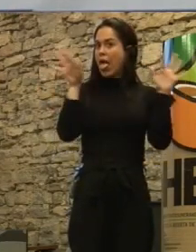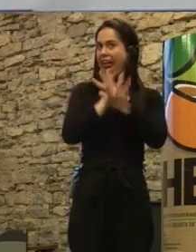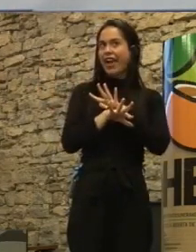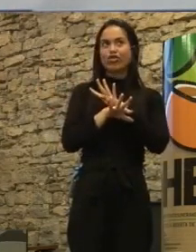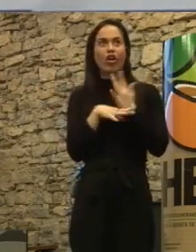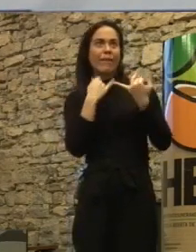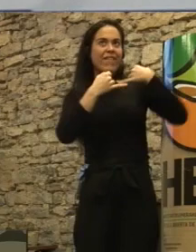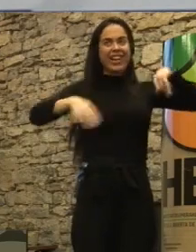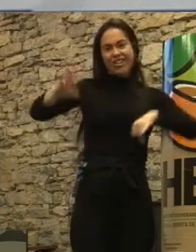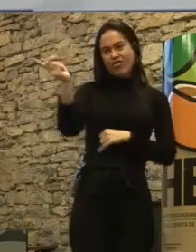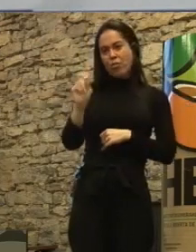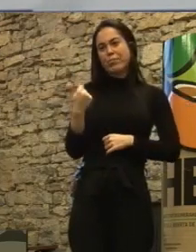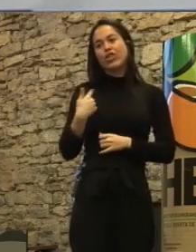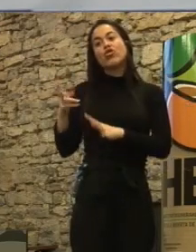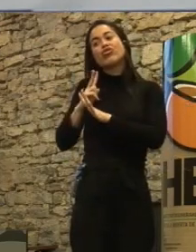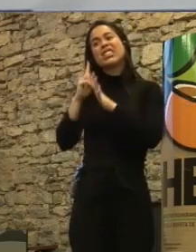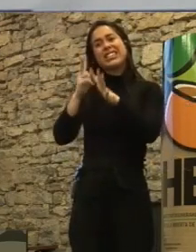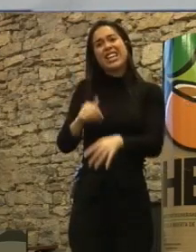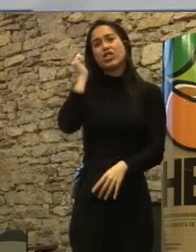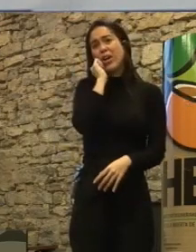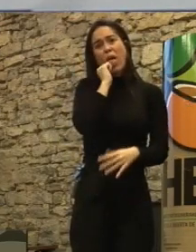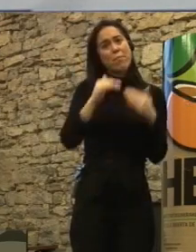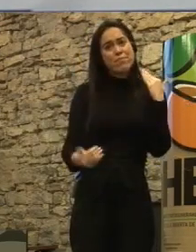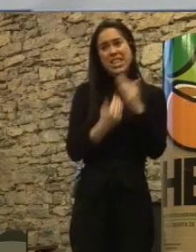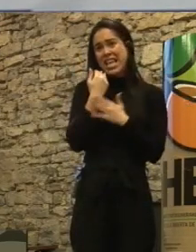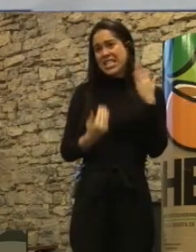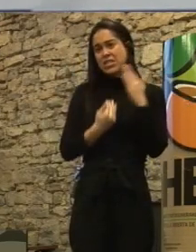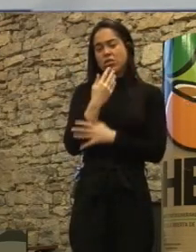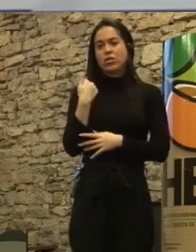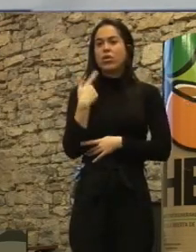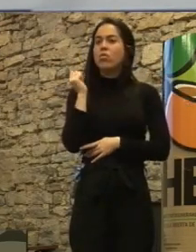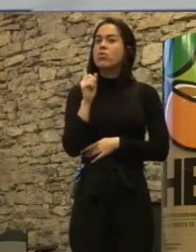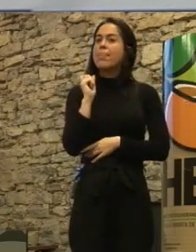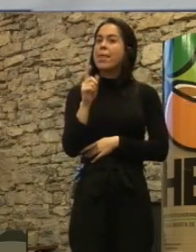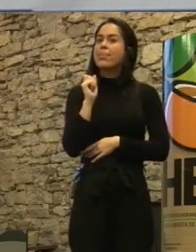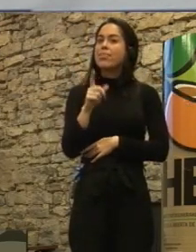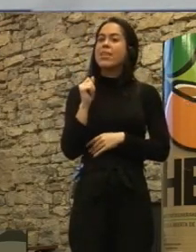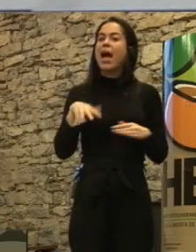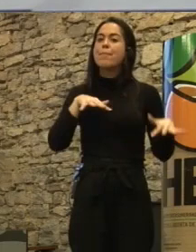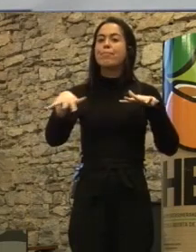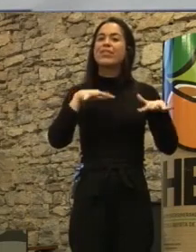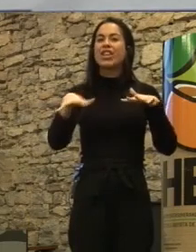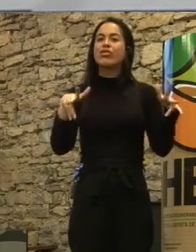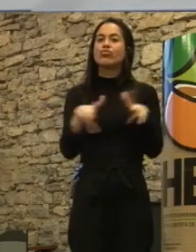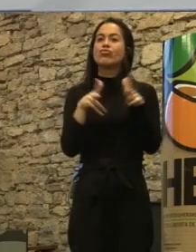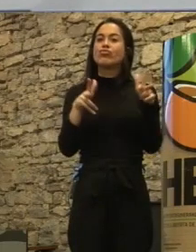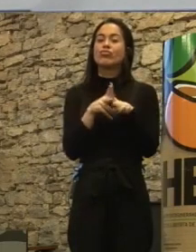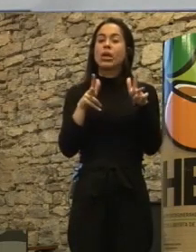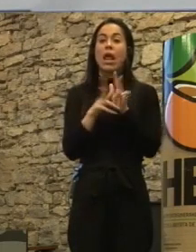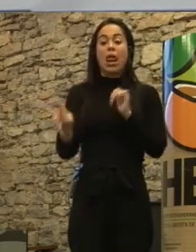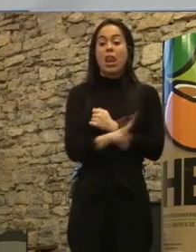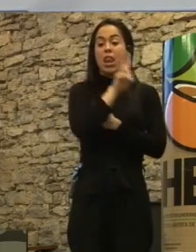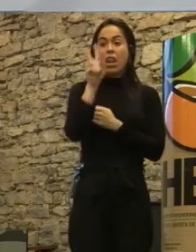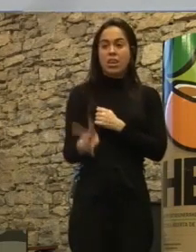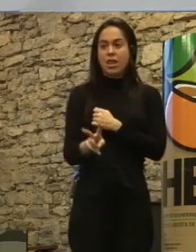llevo 7 años todos los sábados por la mañana explicando la historia de un emprendedor social en un magazine que se llama Para Todo La 2, que